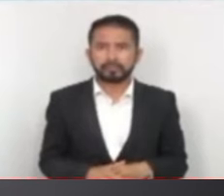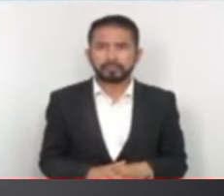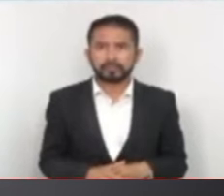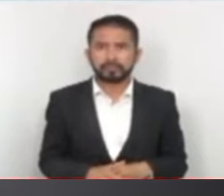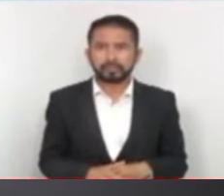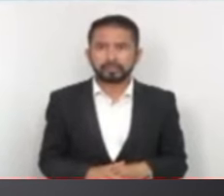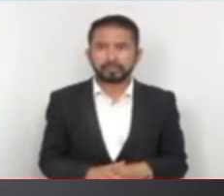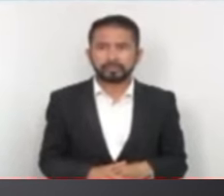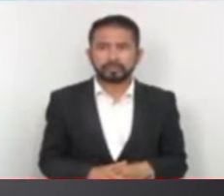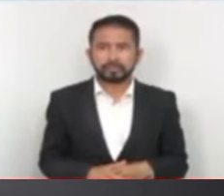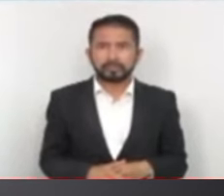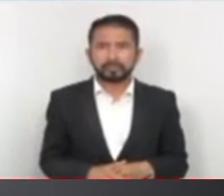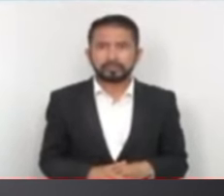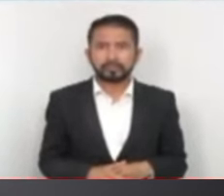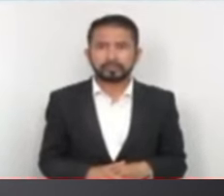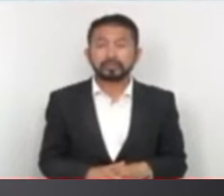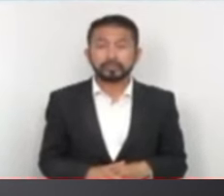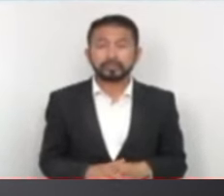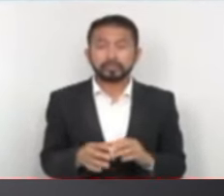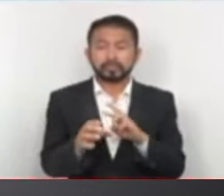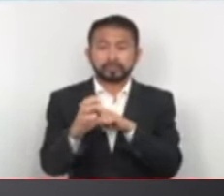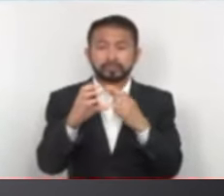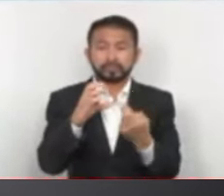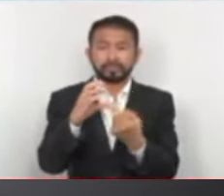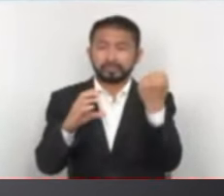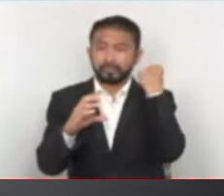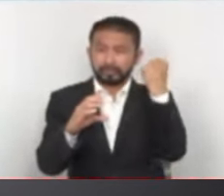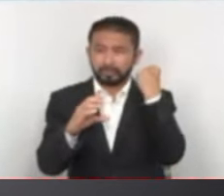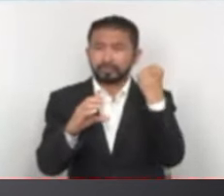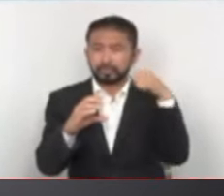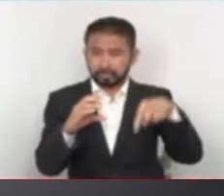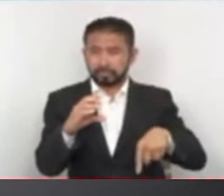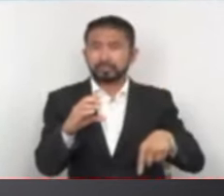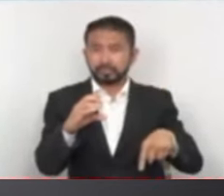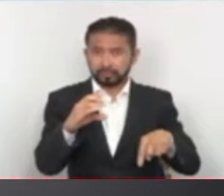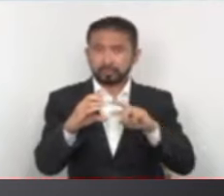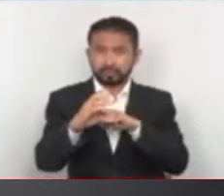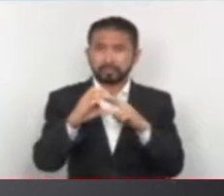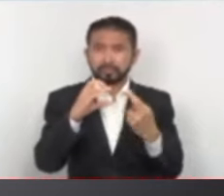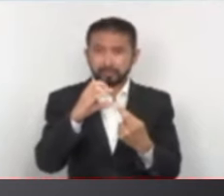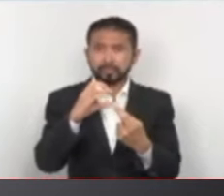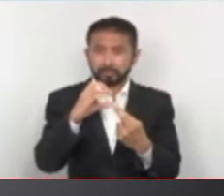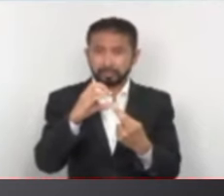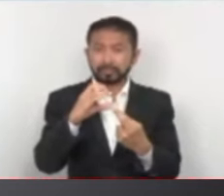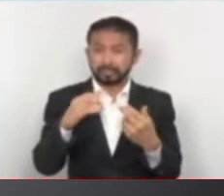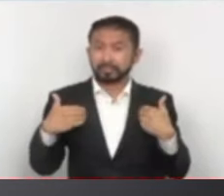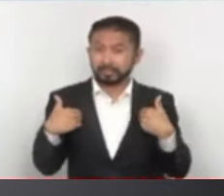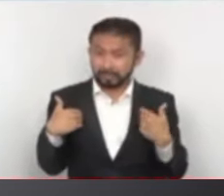Creo que las redes sociales juegan un papel importante actualmente y hay que hacer